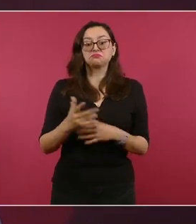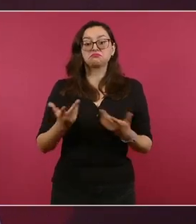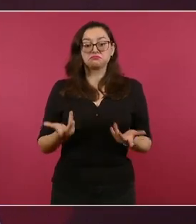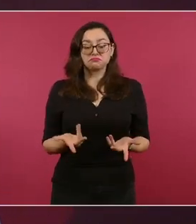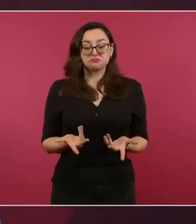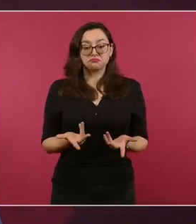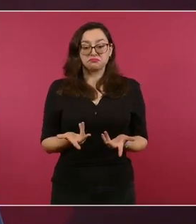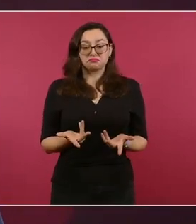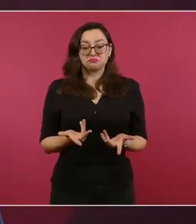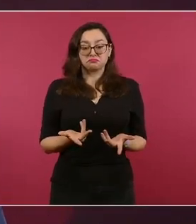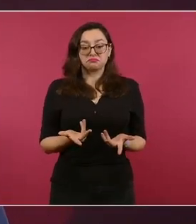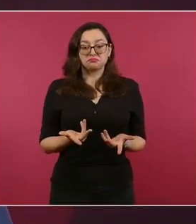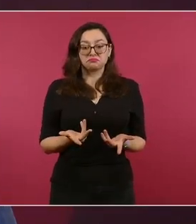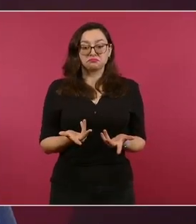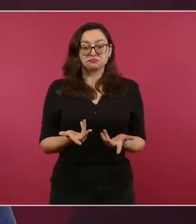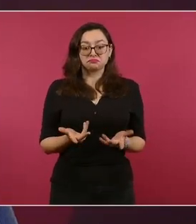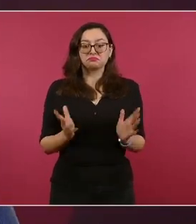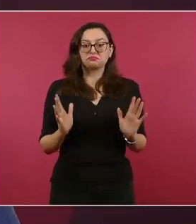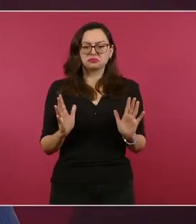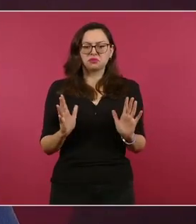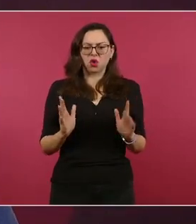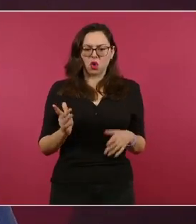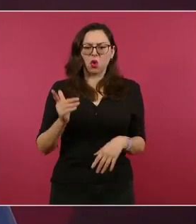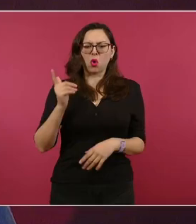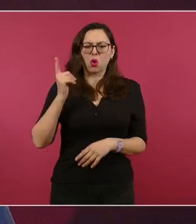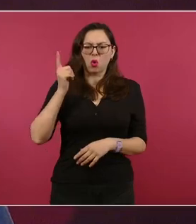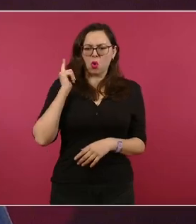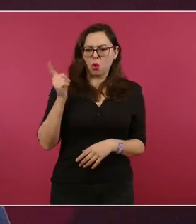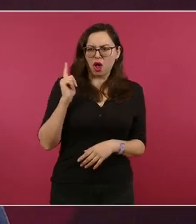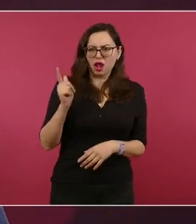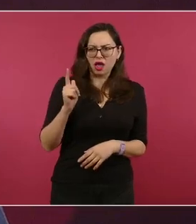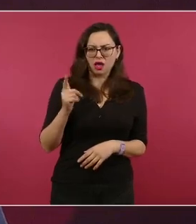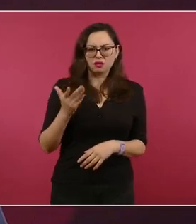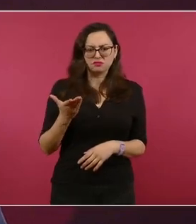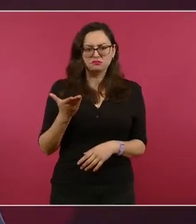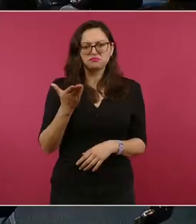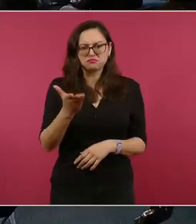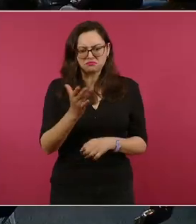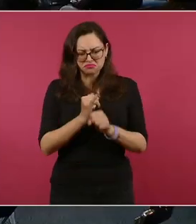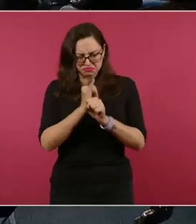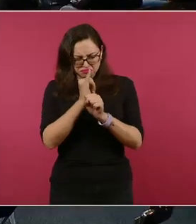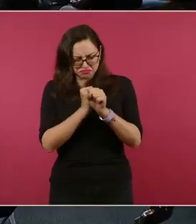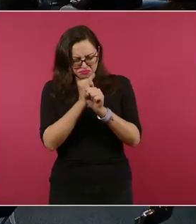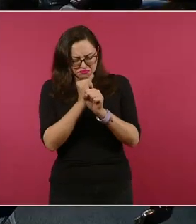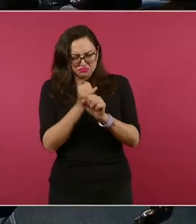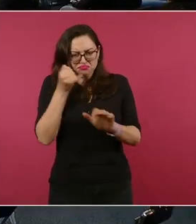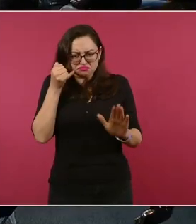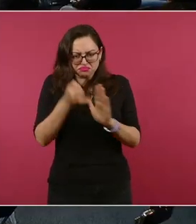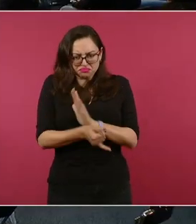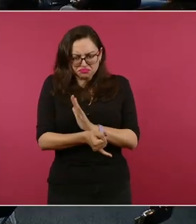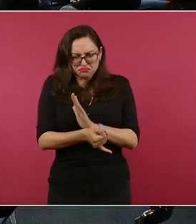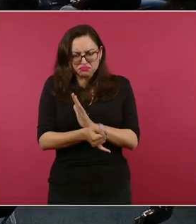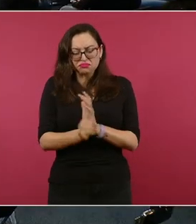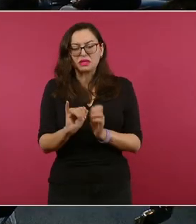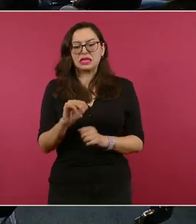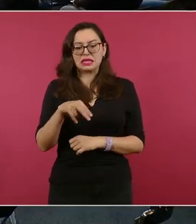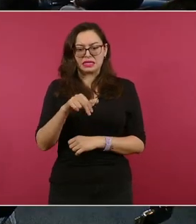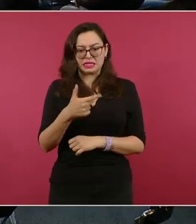Ojalá y puedas conocer la información del